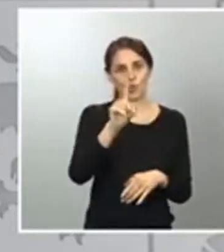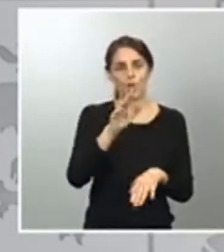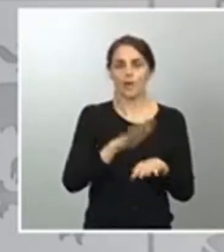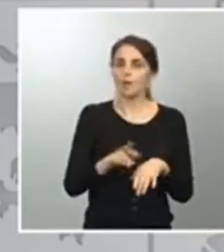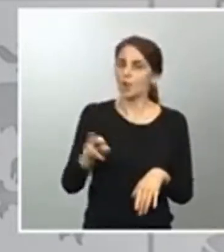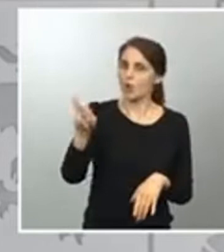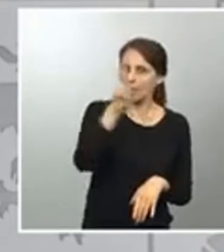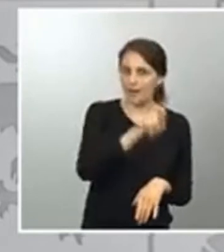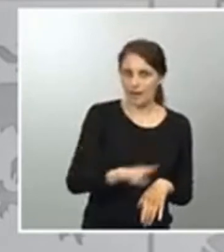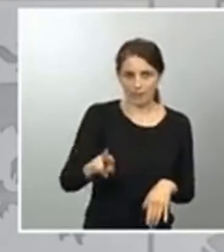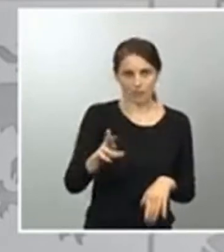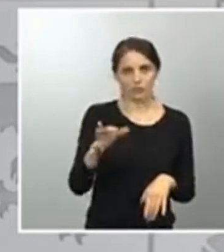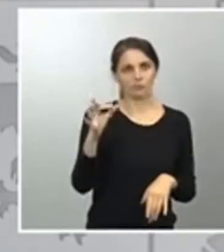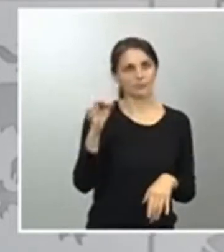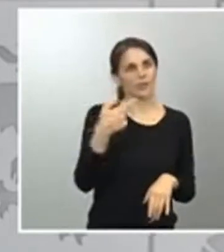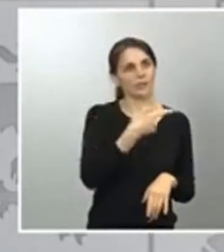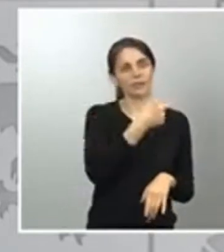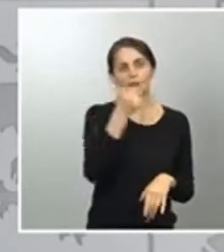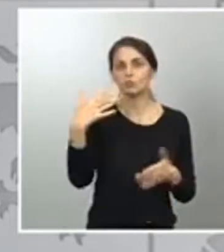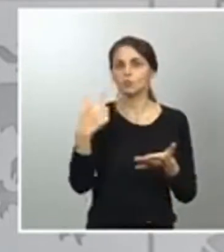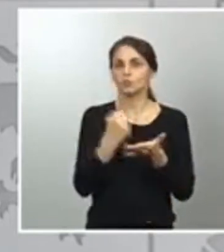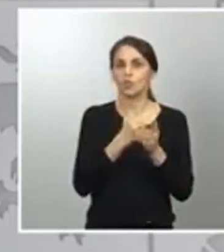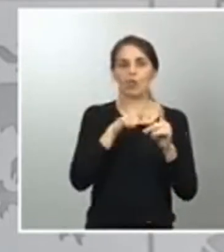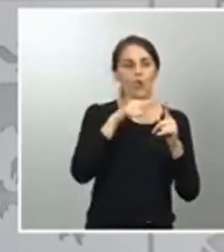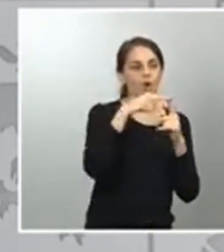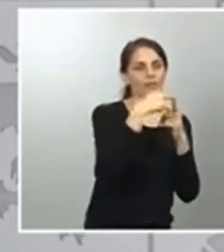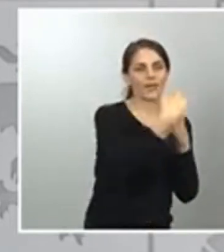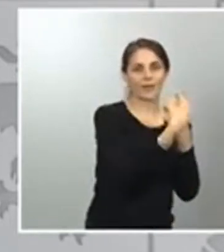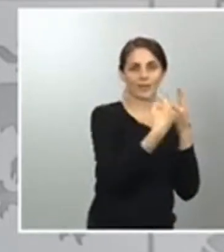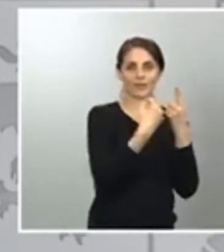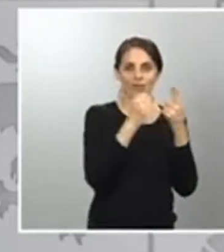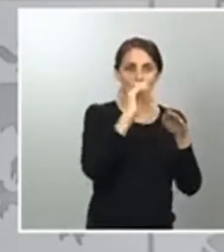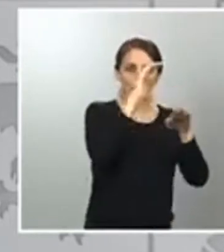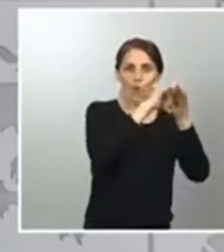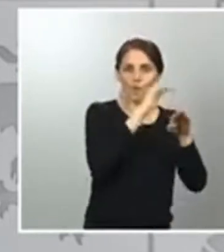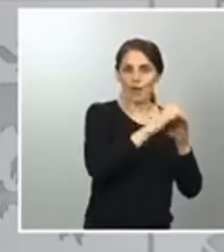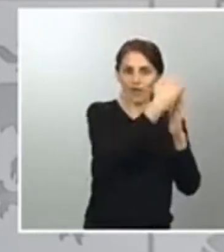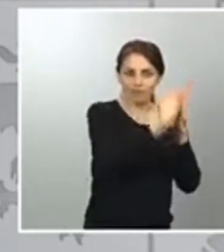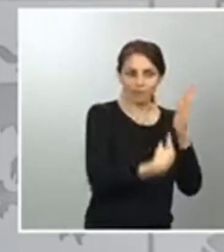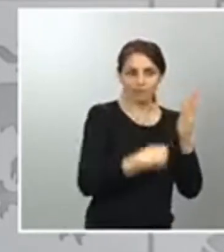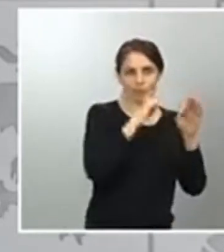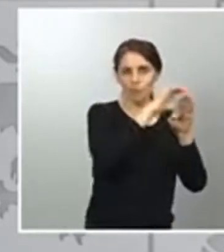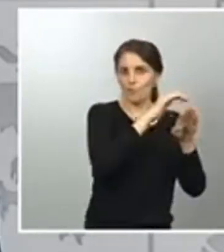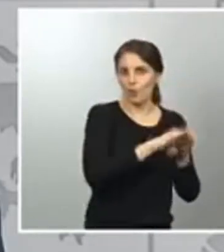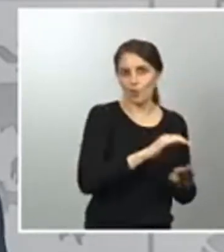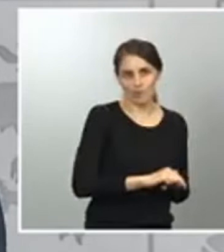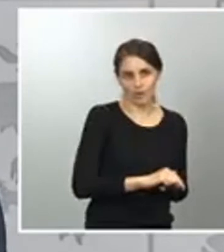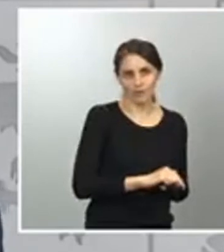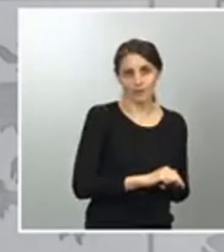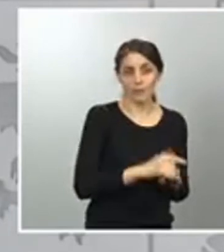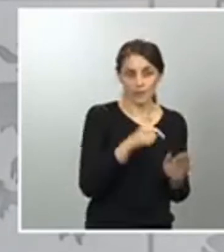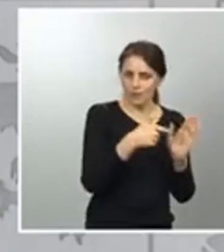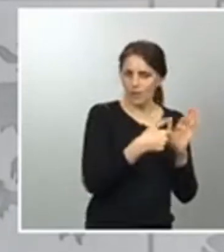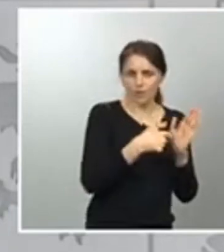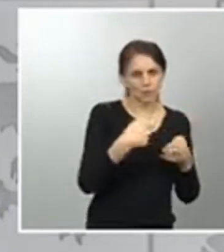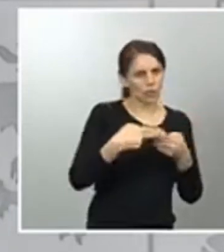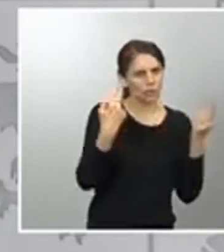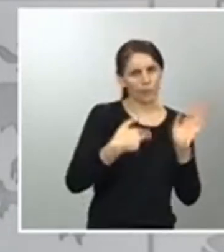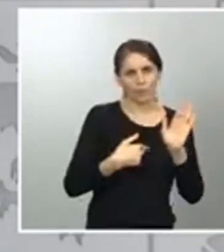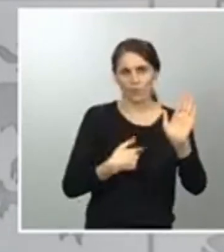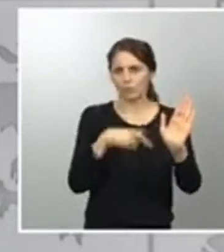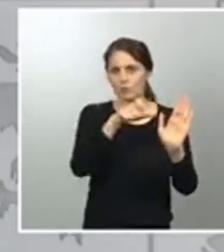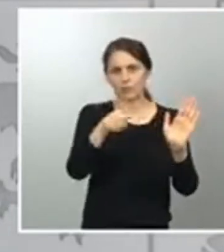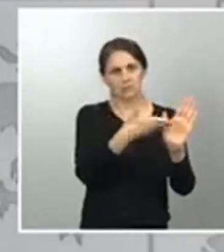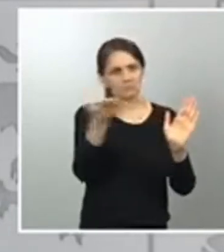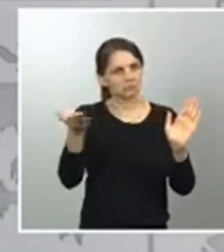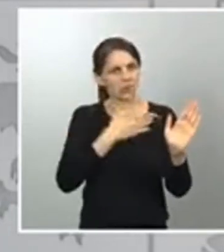integral de marcadores objetivos que van a estar al alcance de todos los ciudadanos, también de los medios de comunicación, y que lógicamente serán los